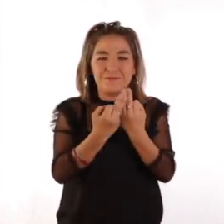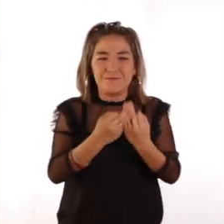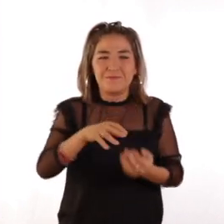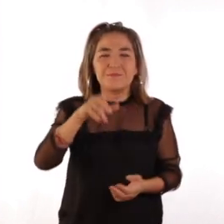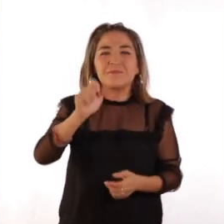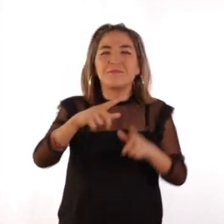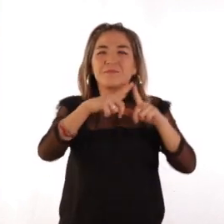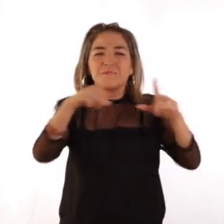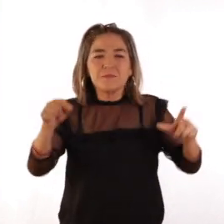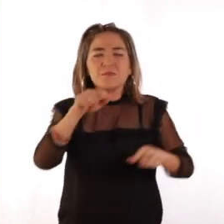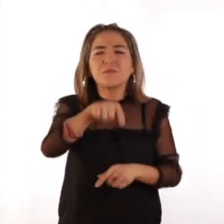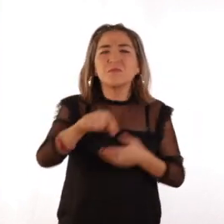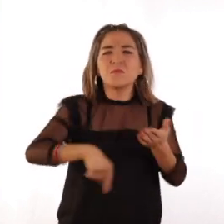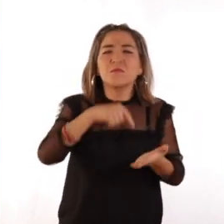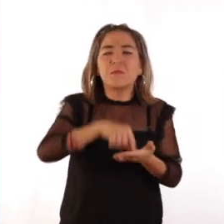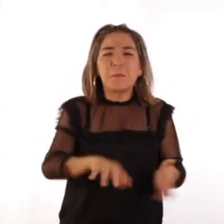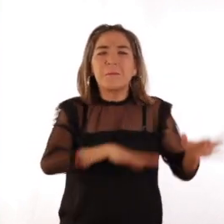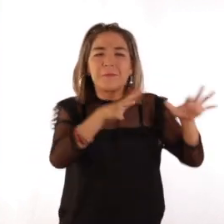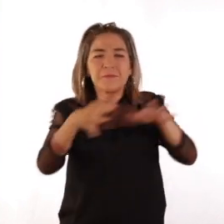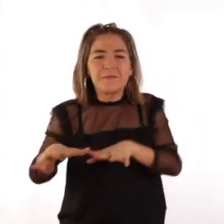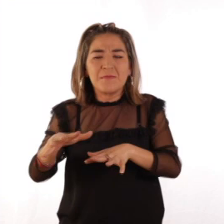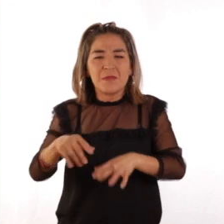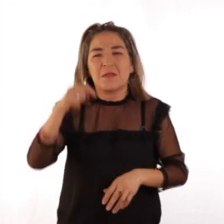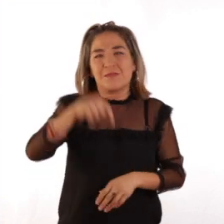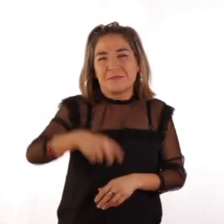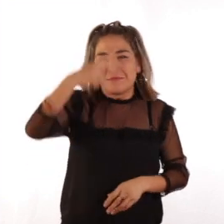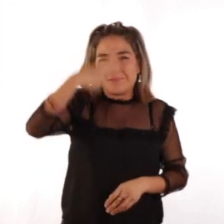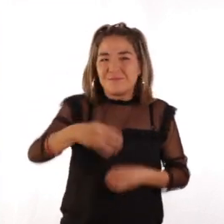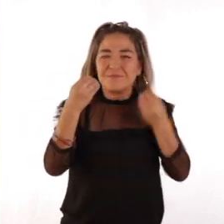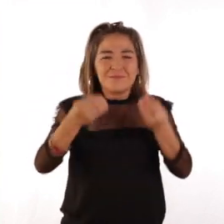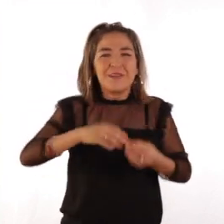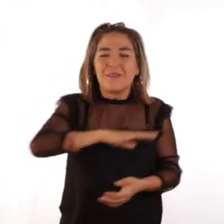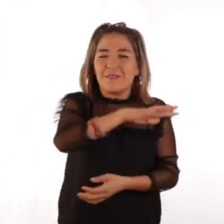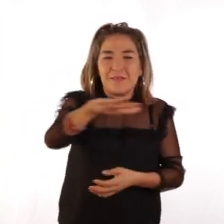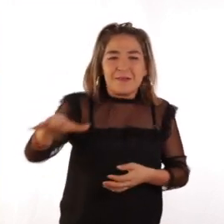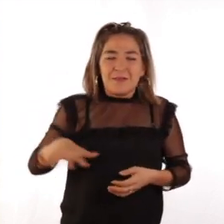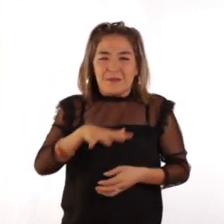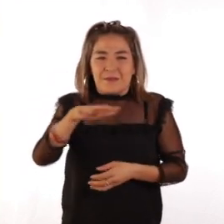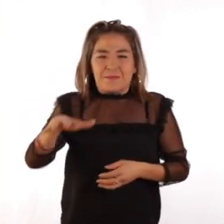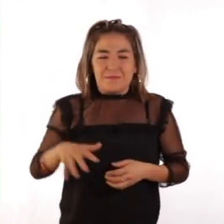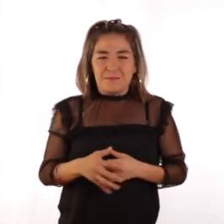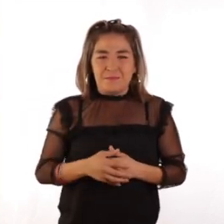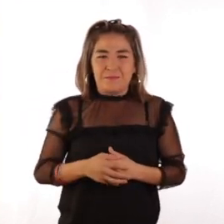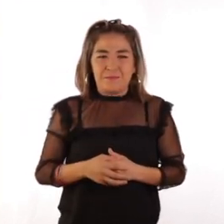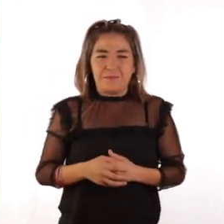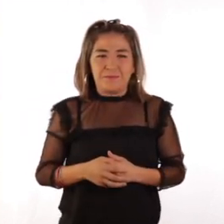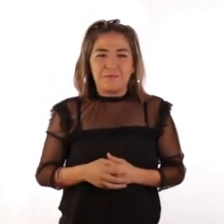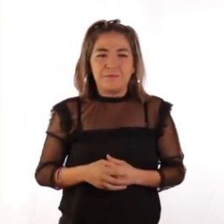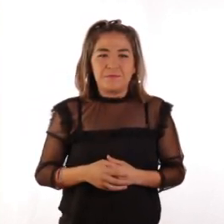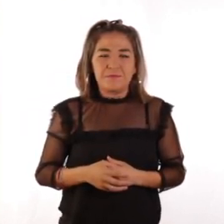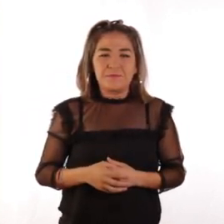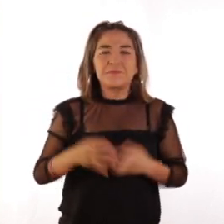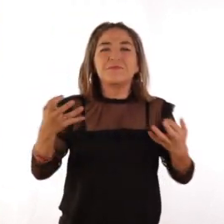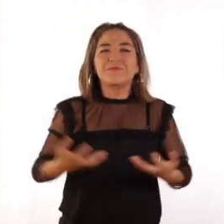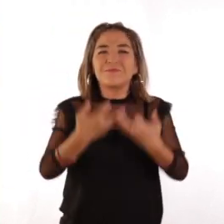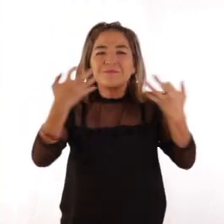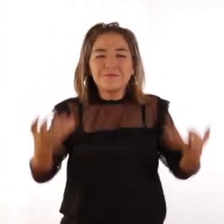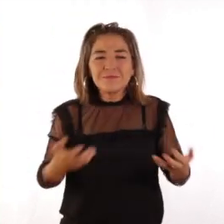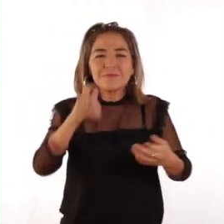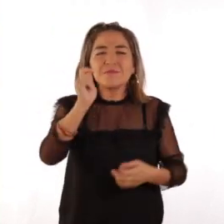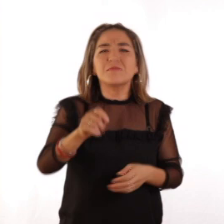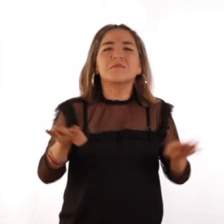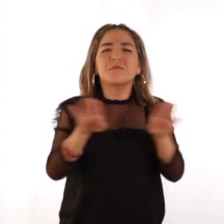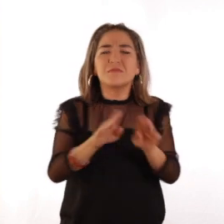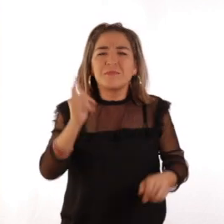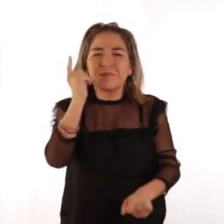la geografía. Y hablando del espacio marítimo en México, tenemos mucho literal hacia ambos lados, hacia el occidente y al